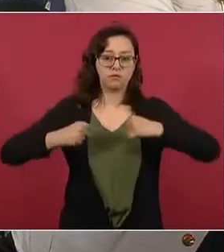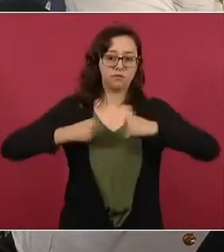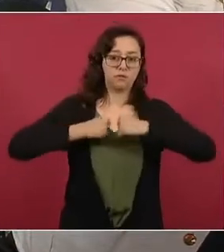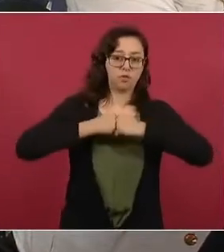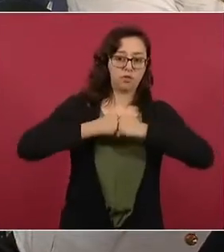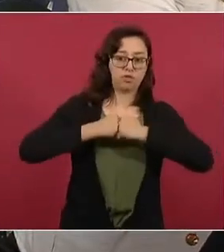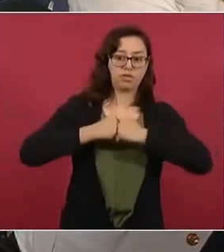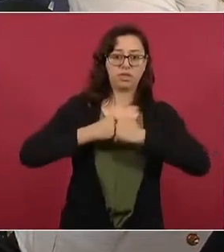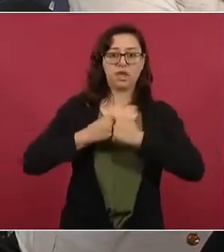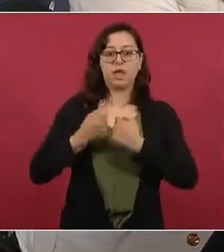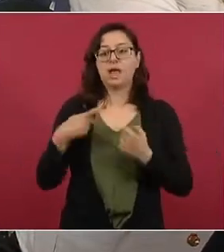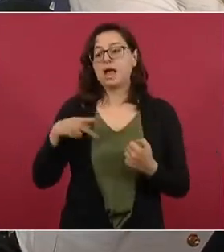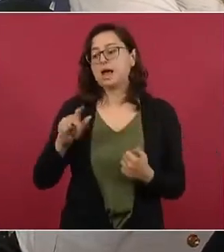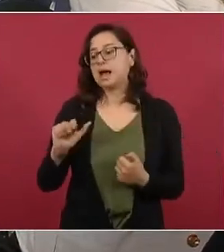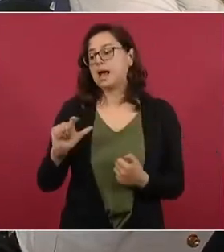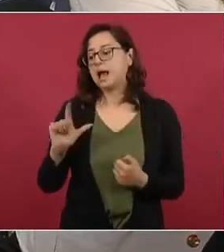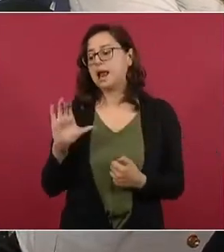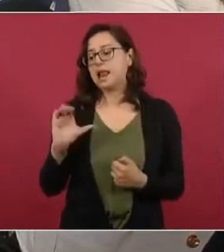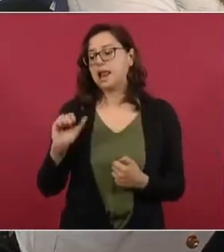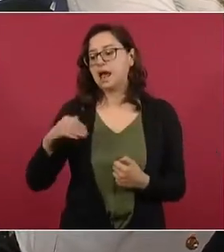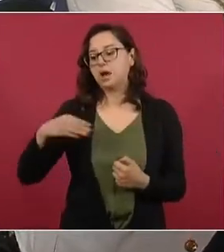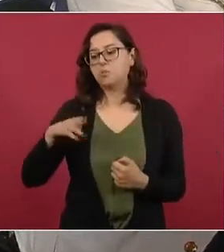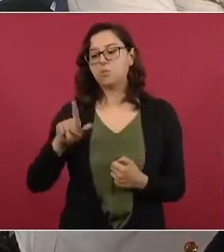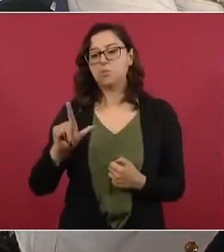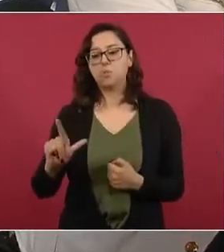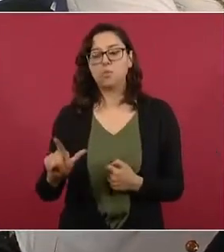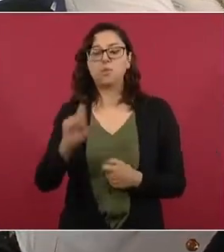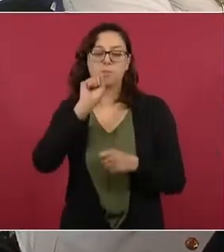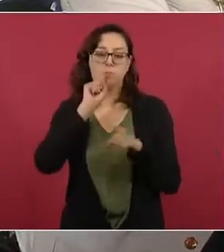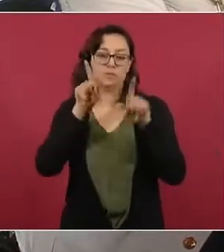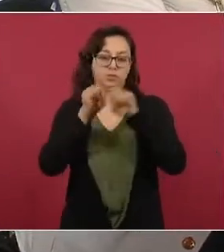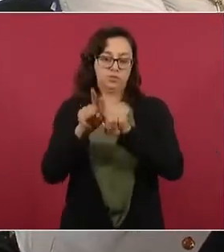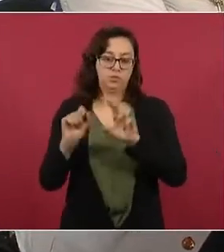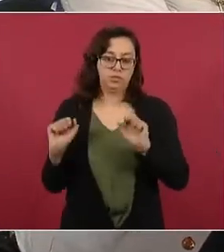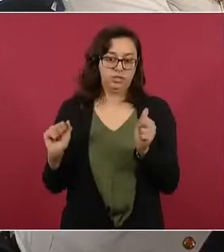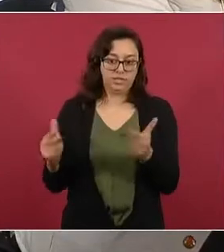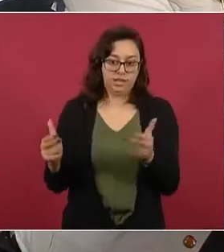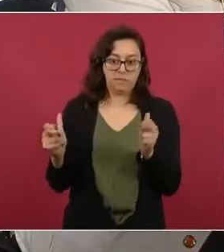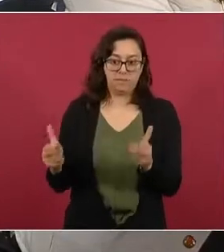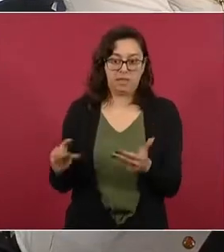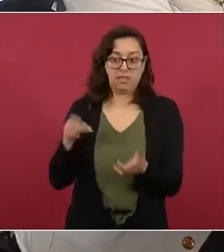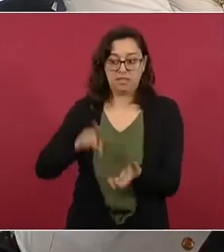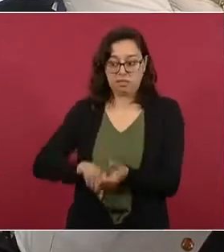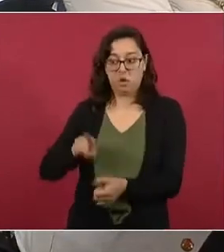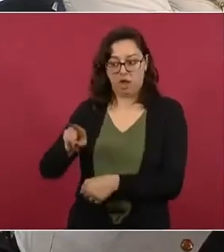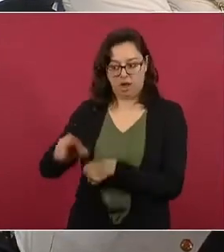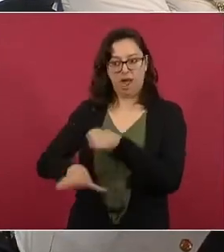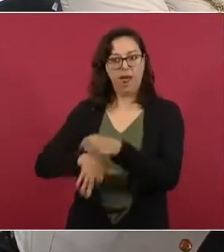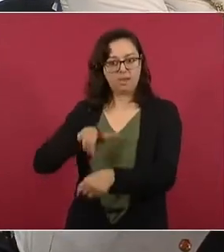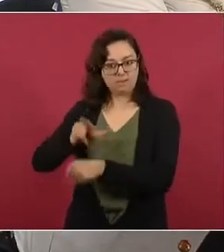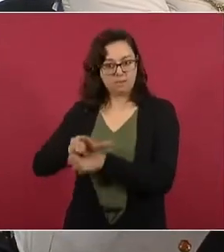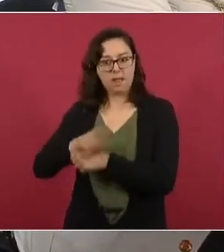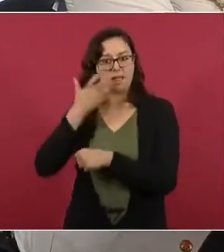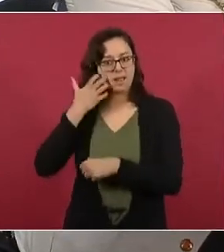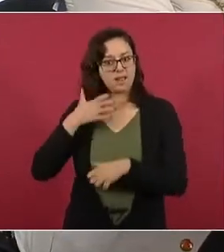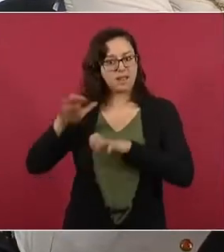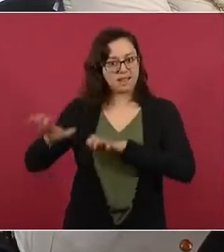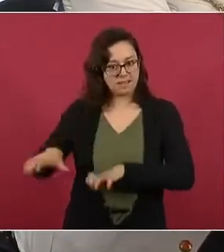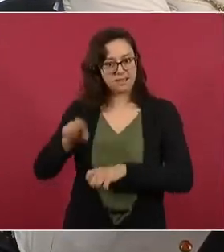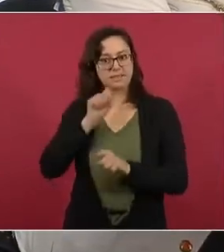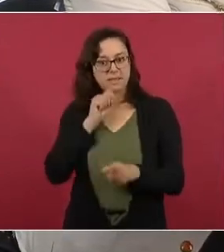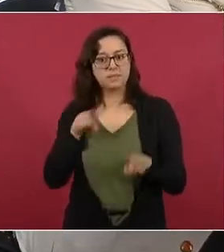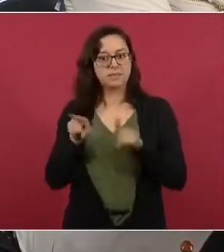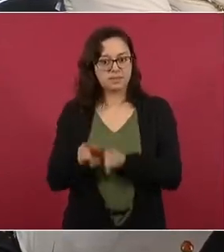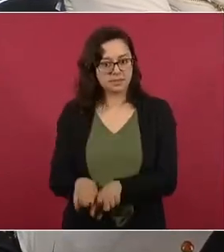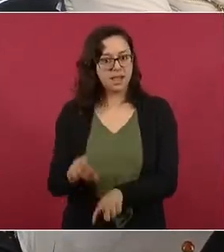con Calakmul y con la parte de Chiapas, en donde se conoce que también existen estos ejemplares. Se sabe que en México